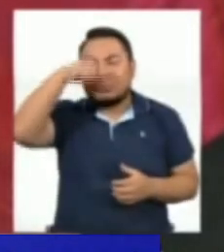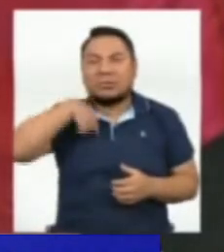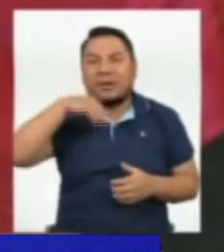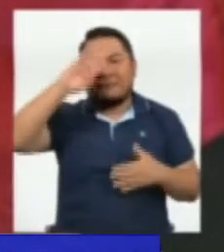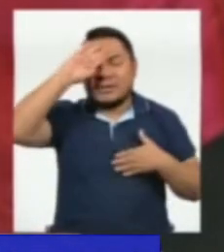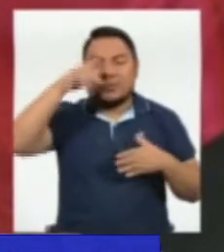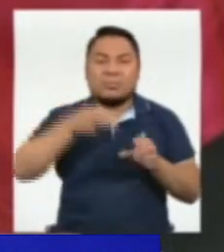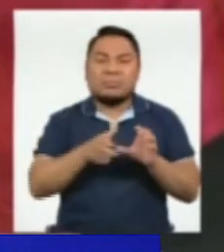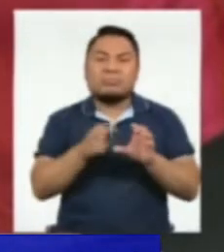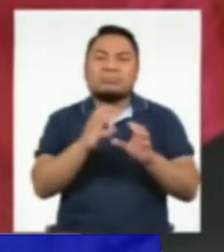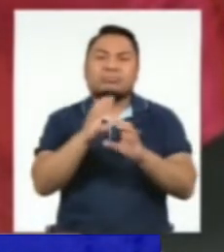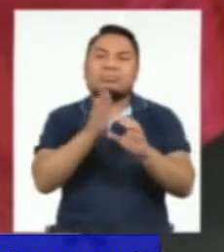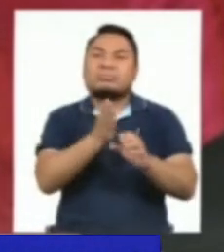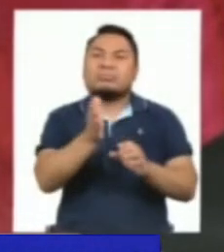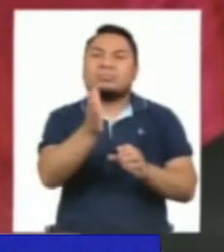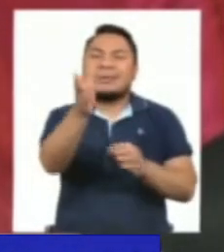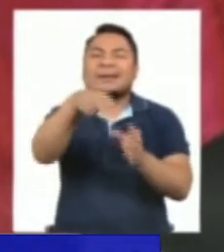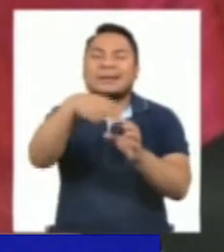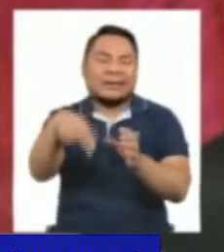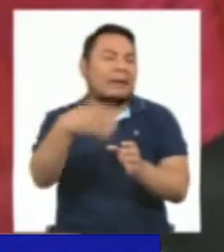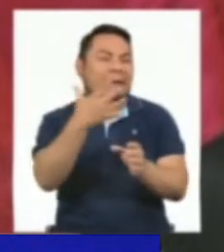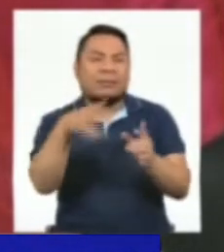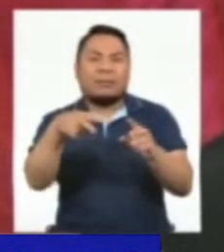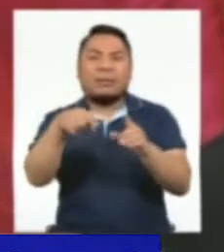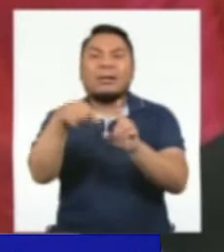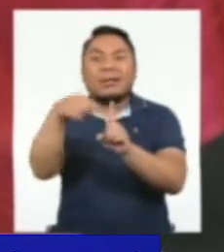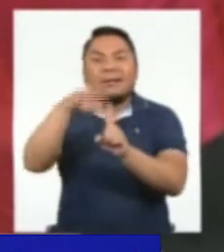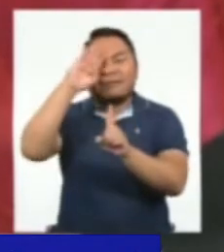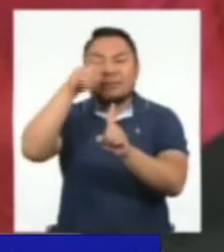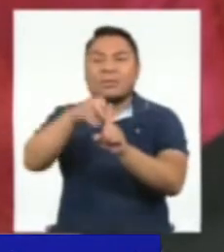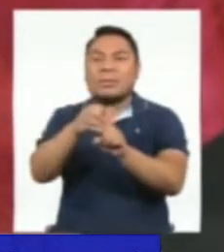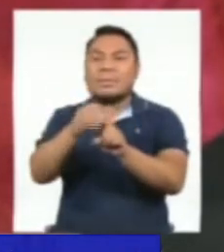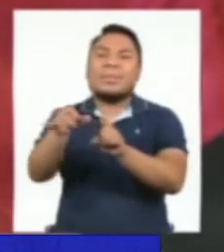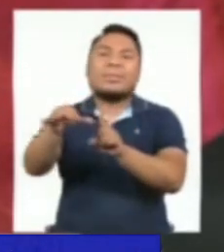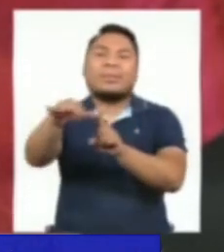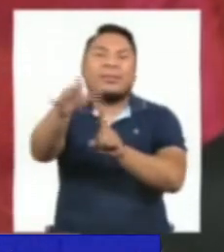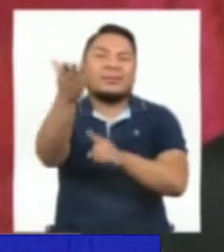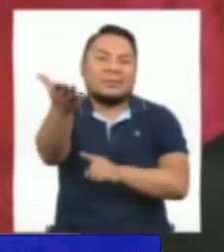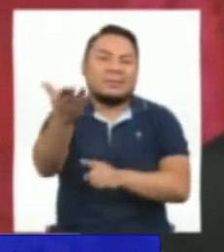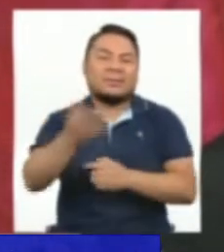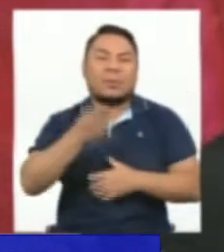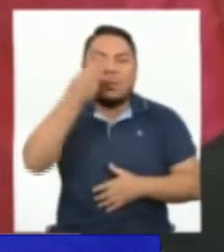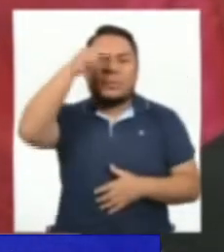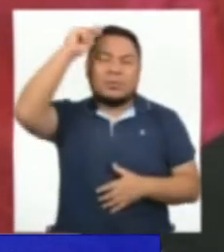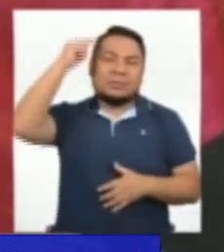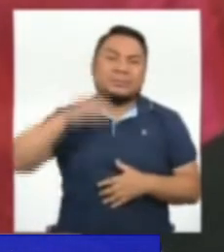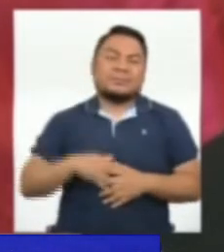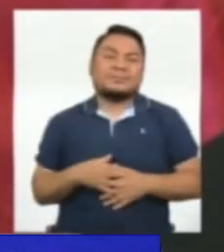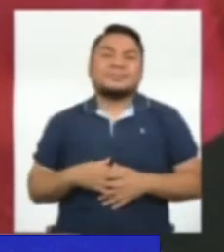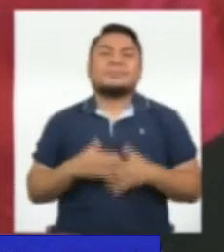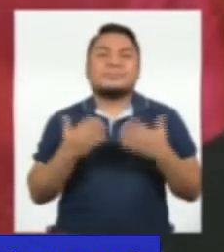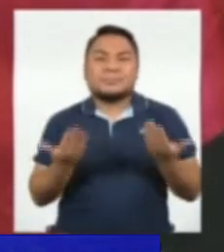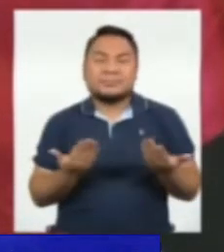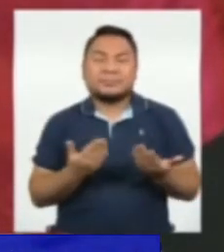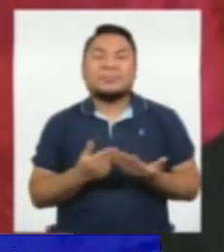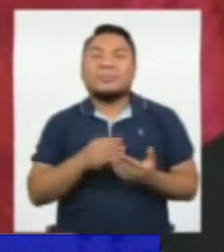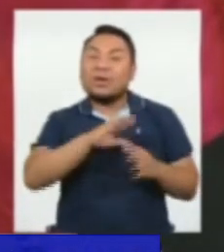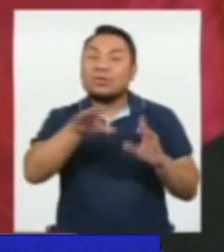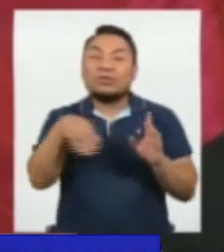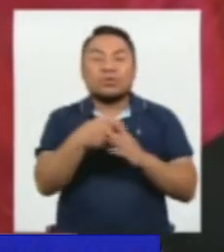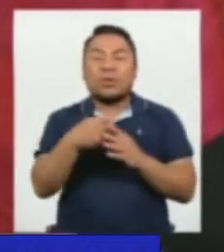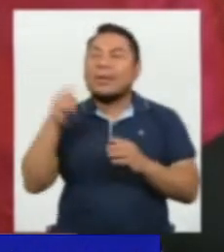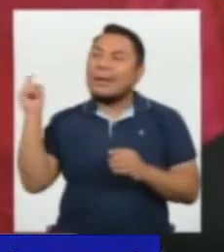camión y se traerá de cualquier forma como se trasladan las personas y seguramente también se traslada a pie cuando